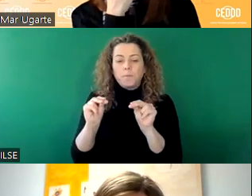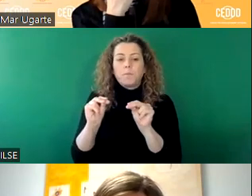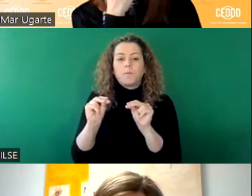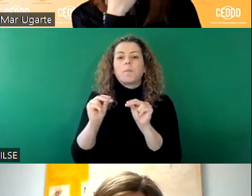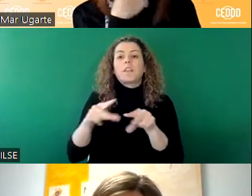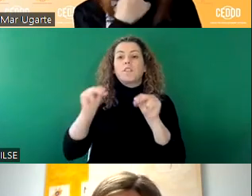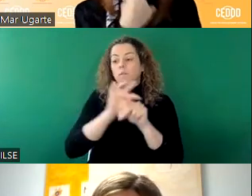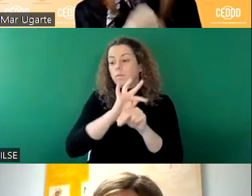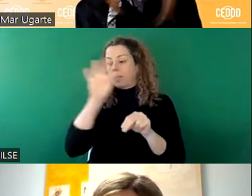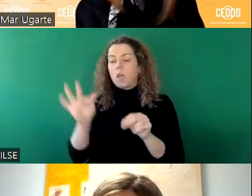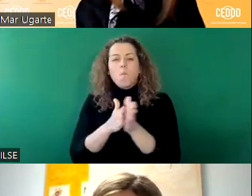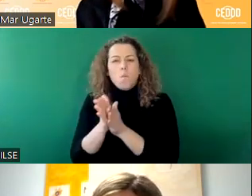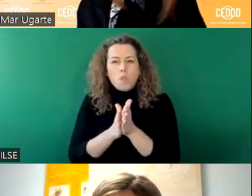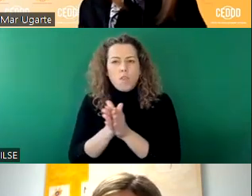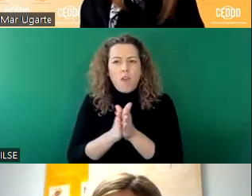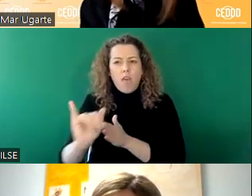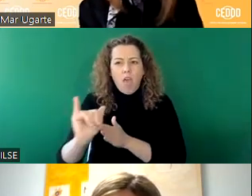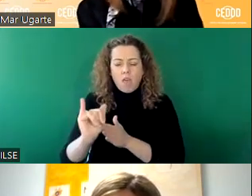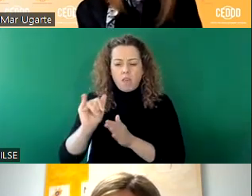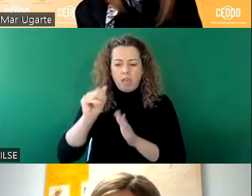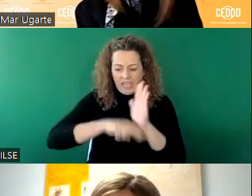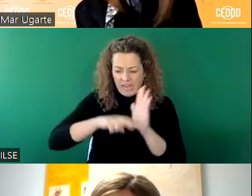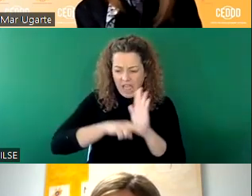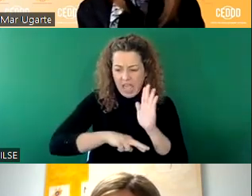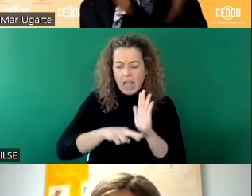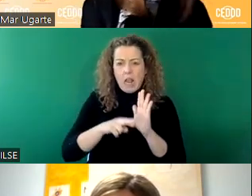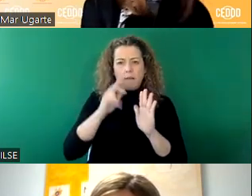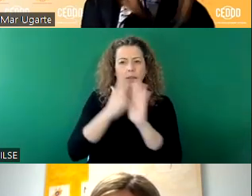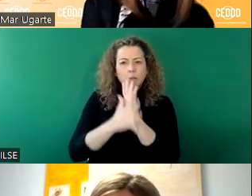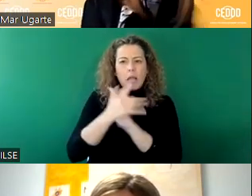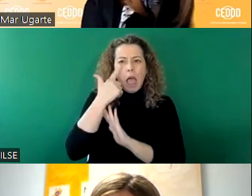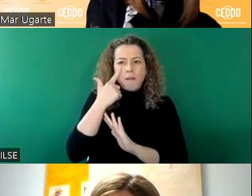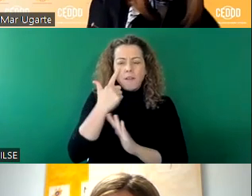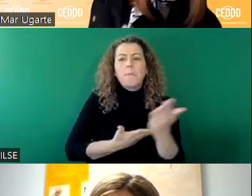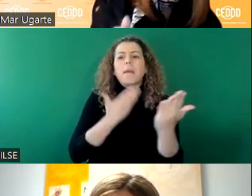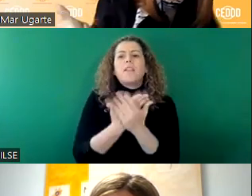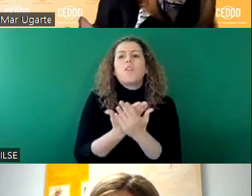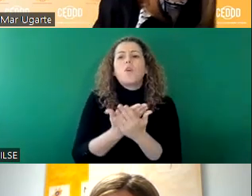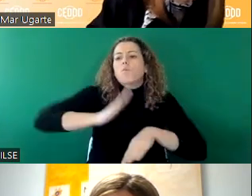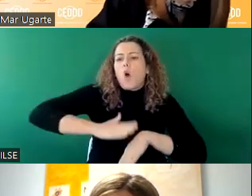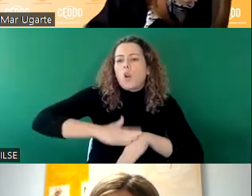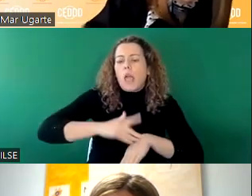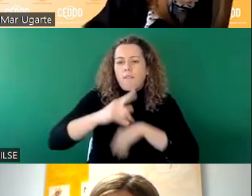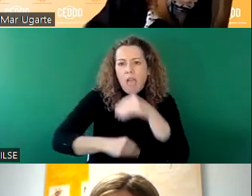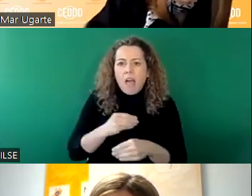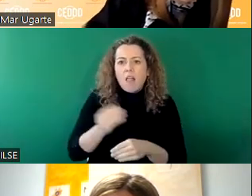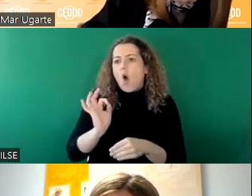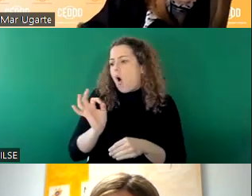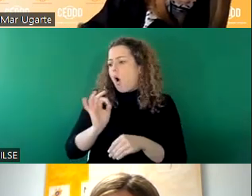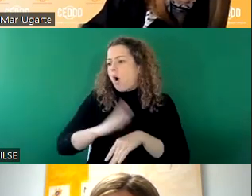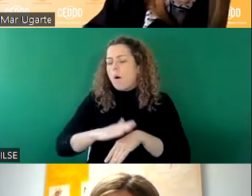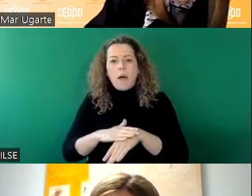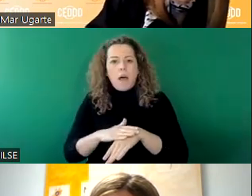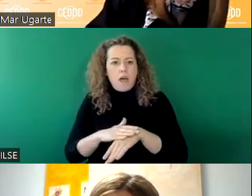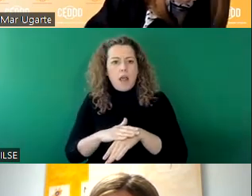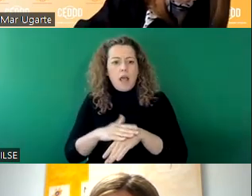una instrucción motivada en la que se refuerzan las reglas, se explica por qué se ha realizado la petición de que se realice o no, o que deje de realizar esa tarea